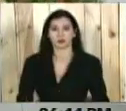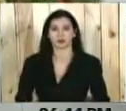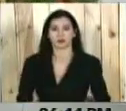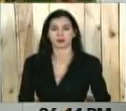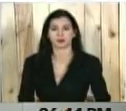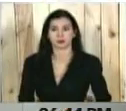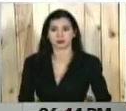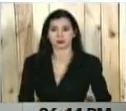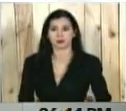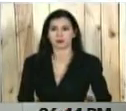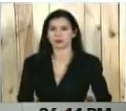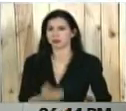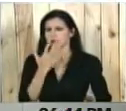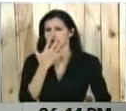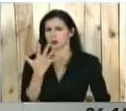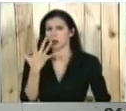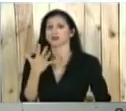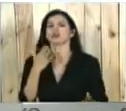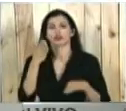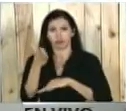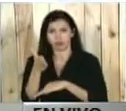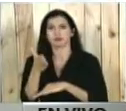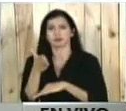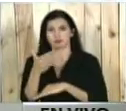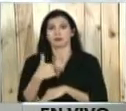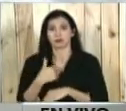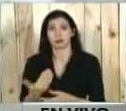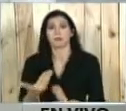Hace 5 años me tocó presidirla a mí.